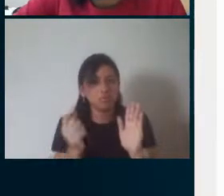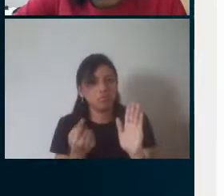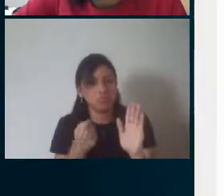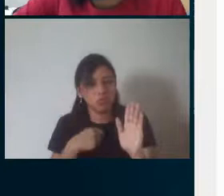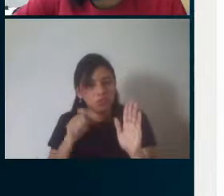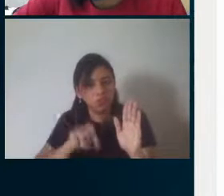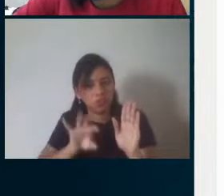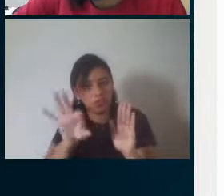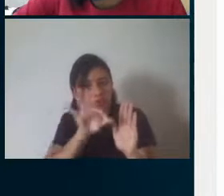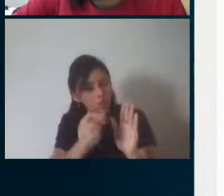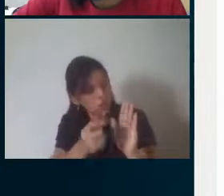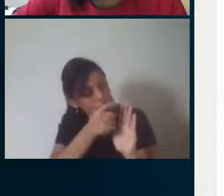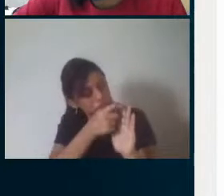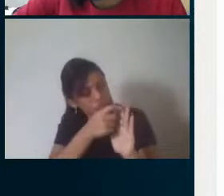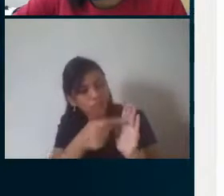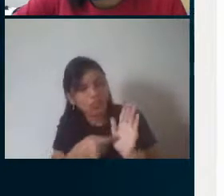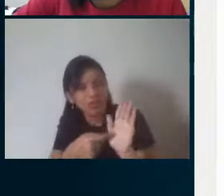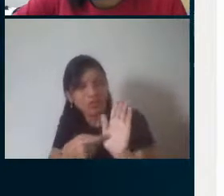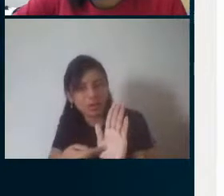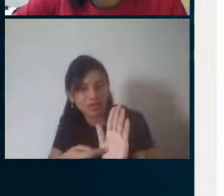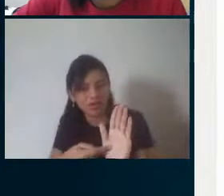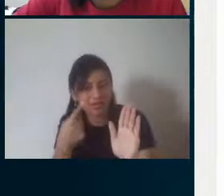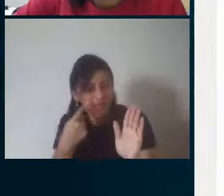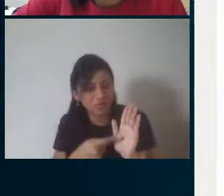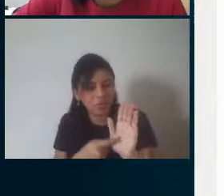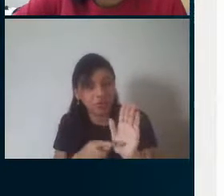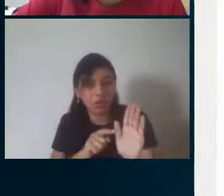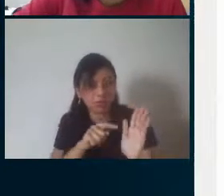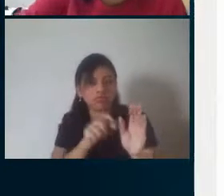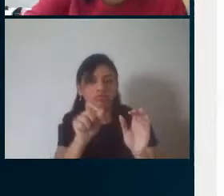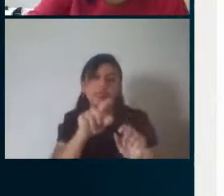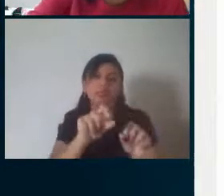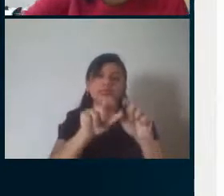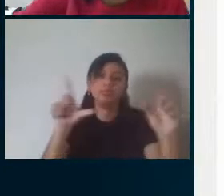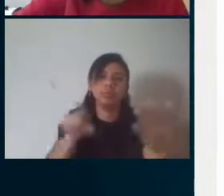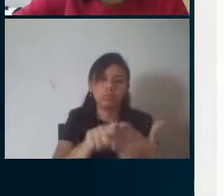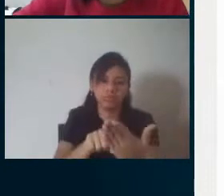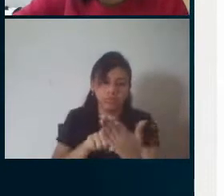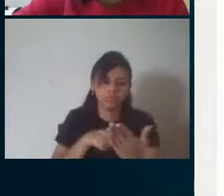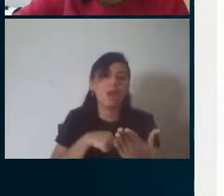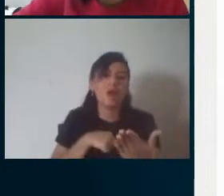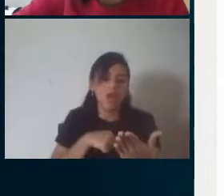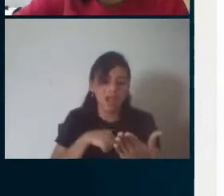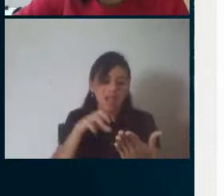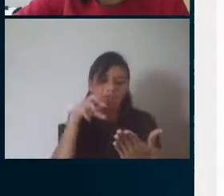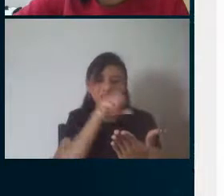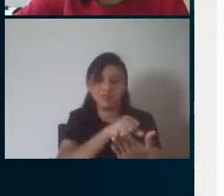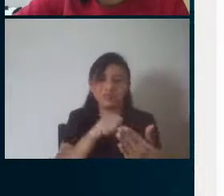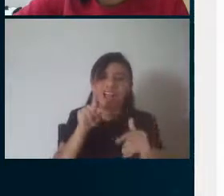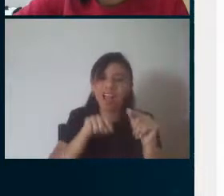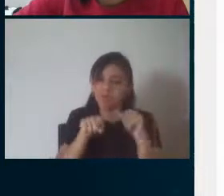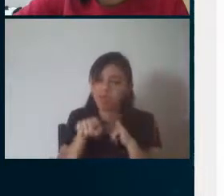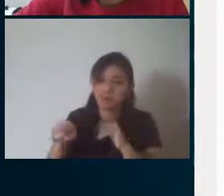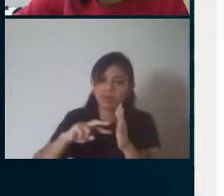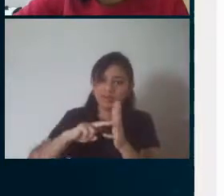y pongo, muéstrame los equipos que tengan mayor a dos interrupciones, aplico el